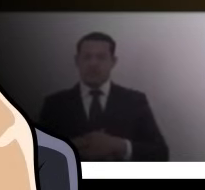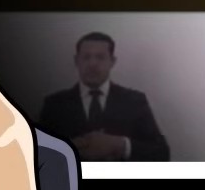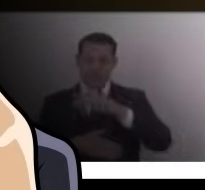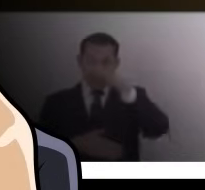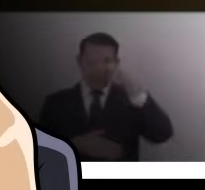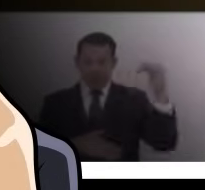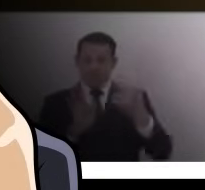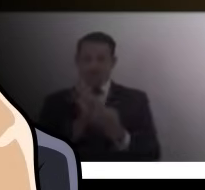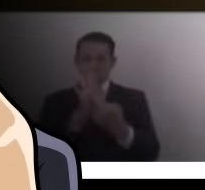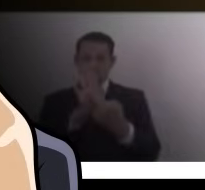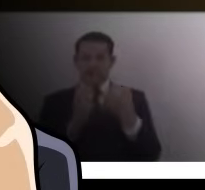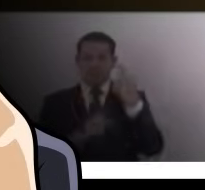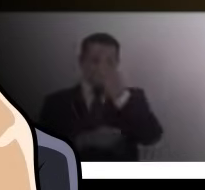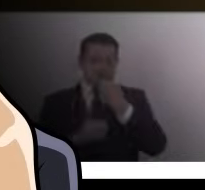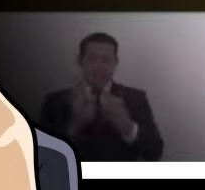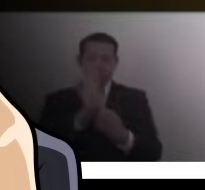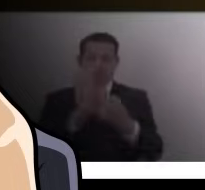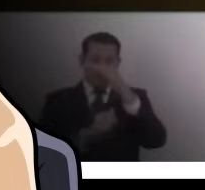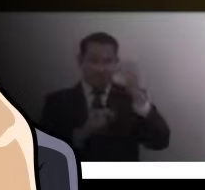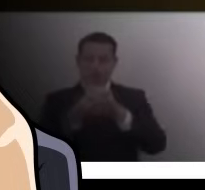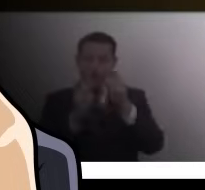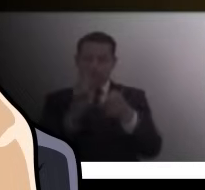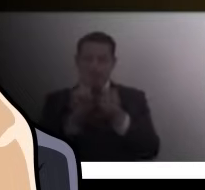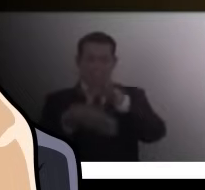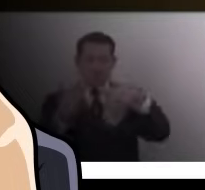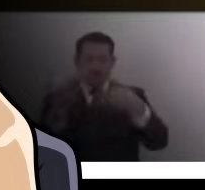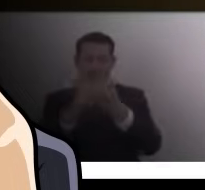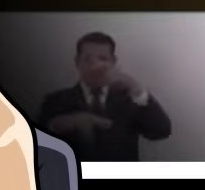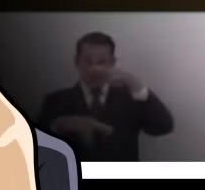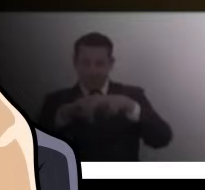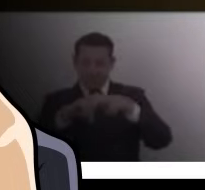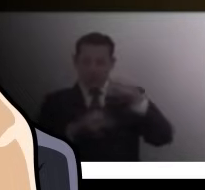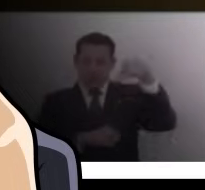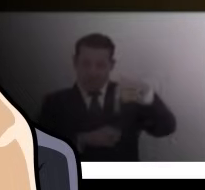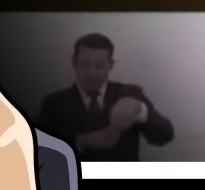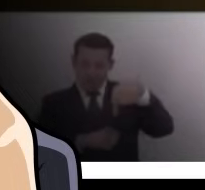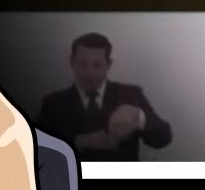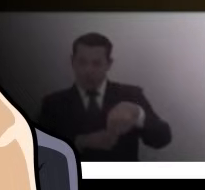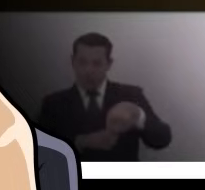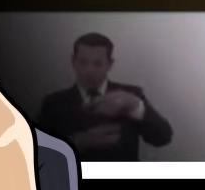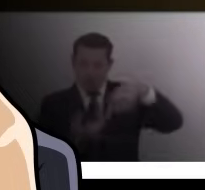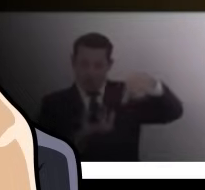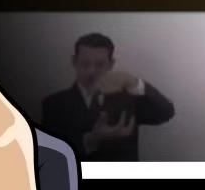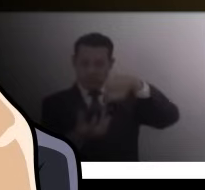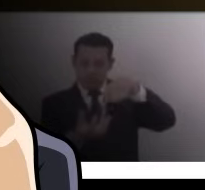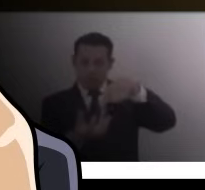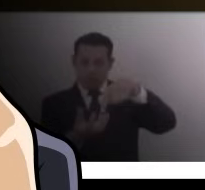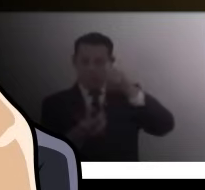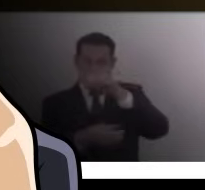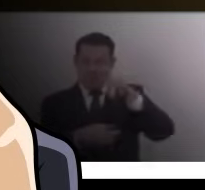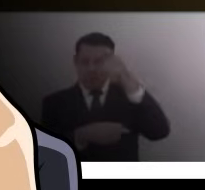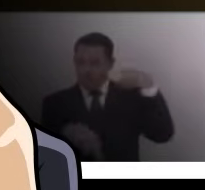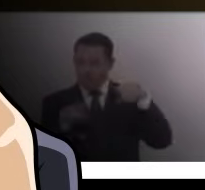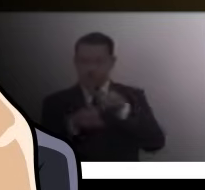Es el país, es la imagen del país. Cambiamos todas esas sillas en las que ahora ustedes, amigos